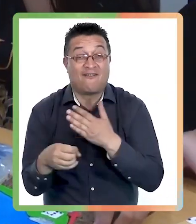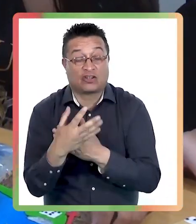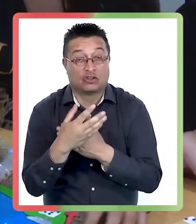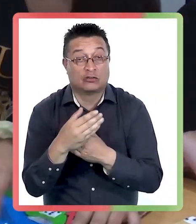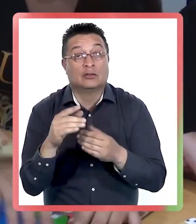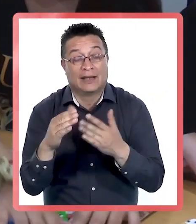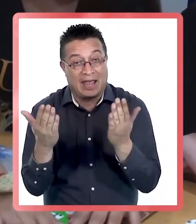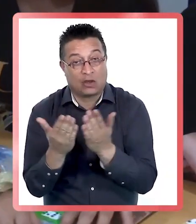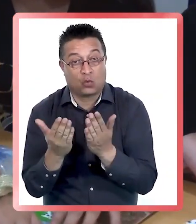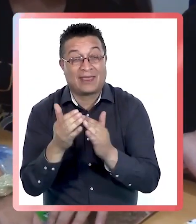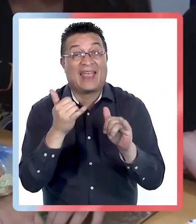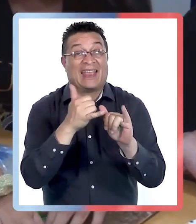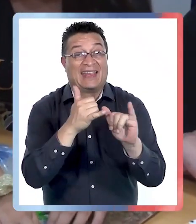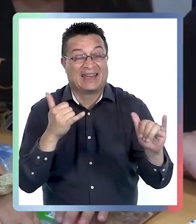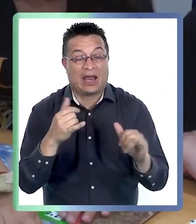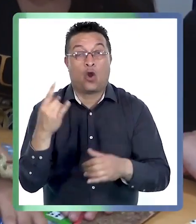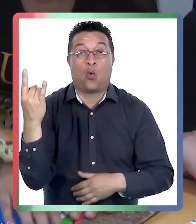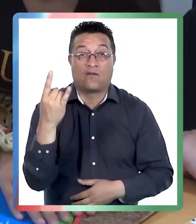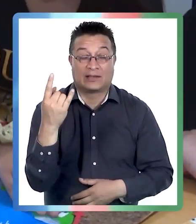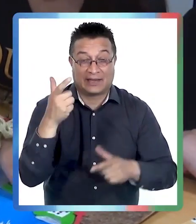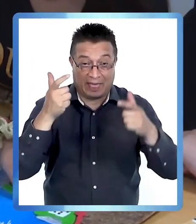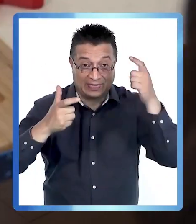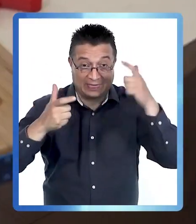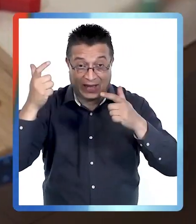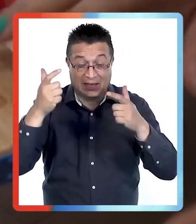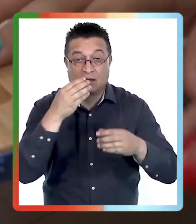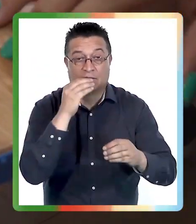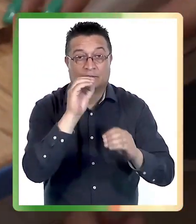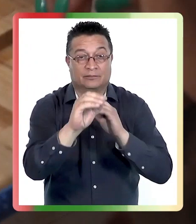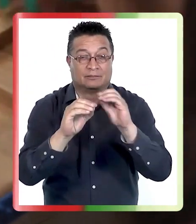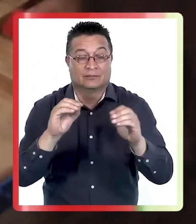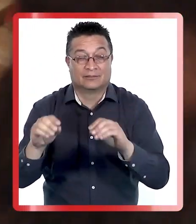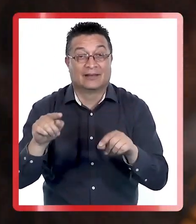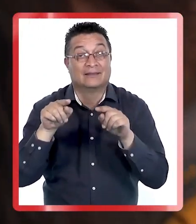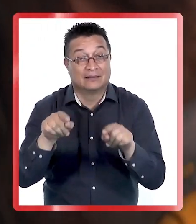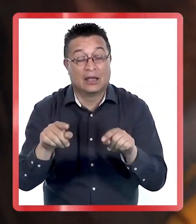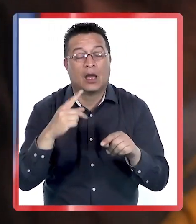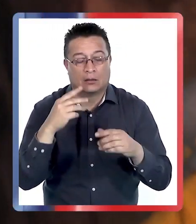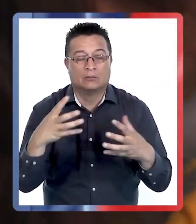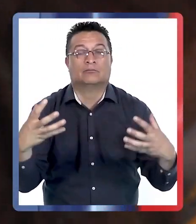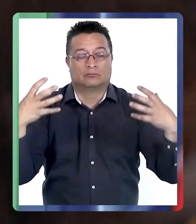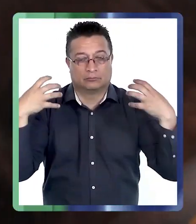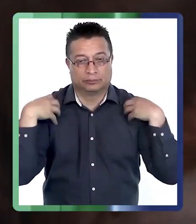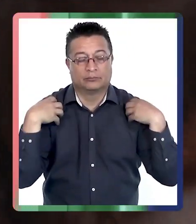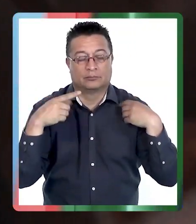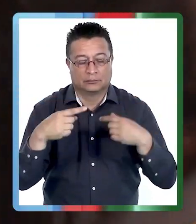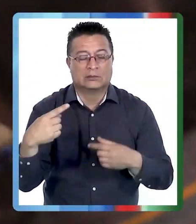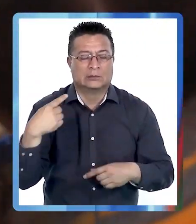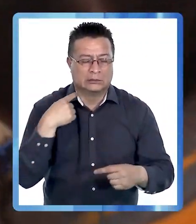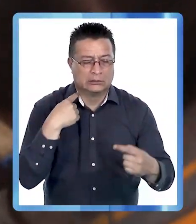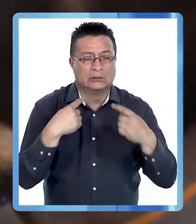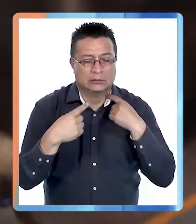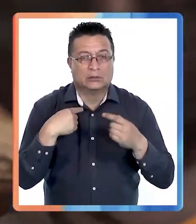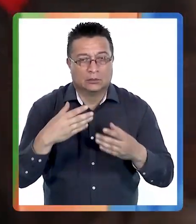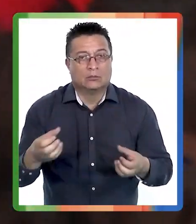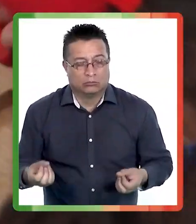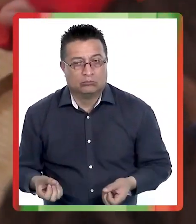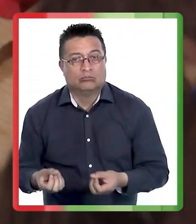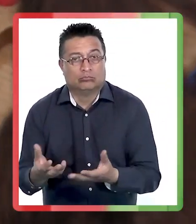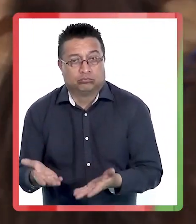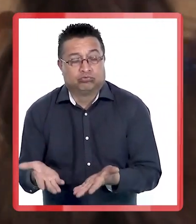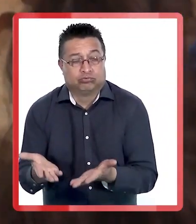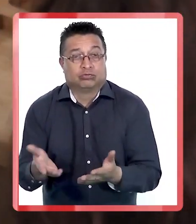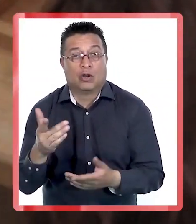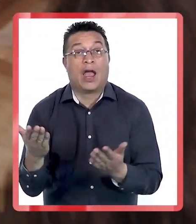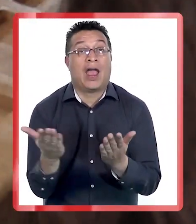Innovación abierto a estudiantes de ingeniería de la Universidad de talca llamado Maker Box se hizo cargo de esta falencia e